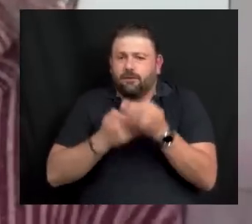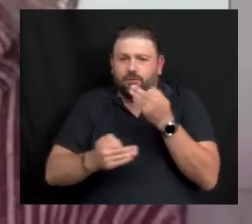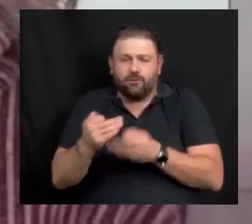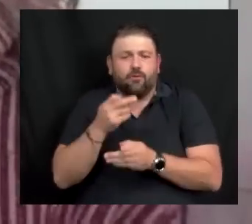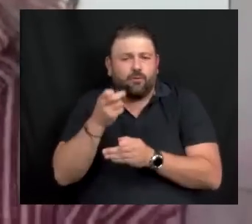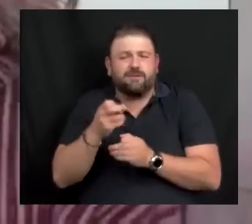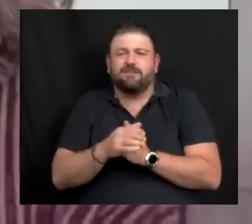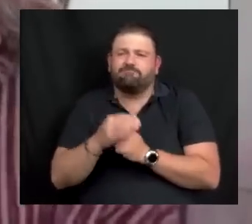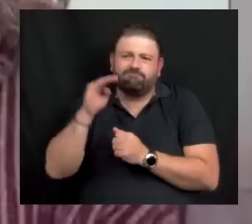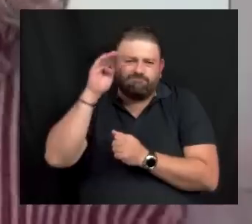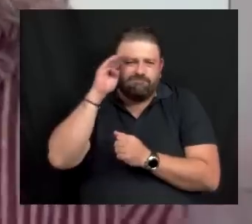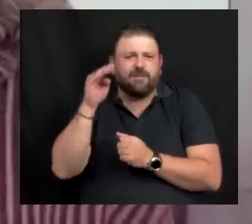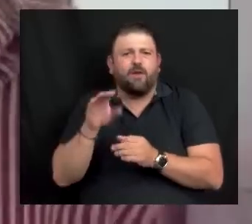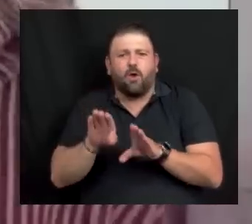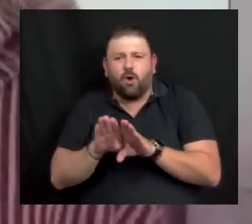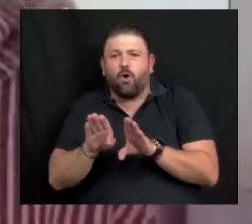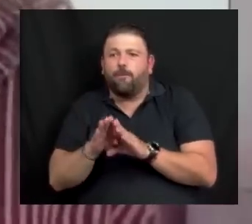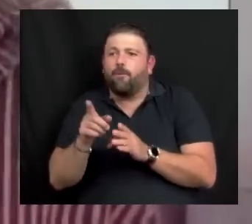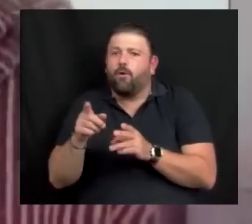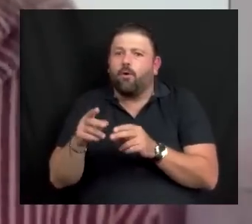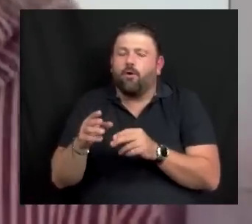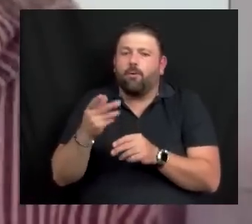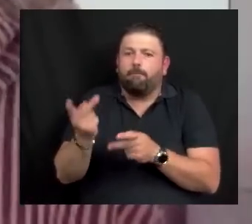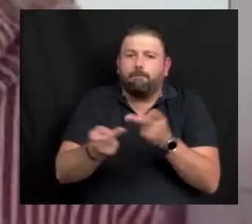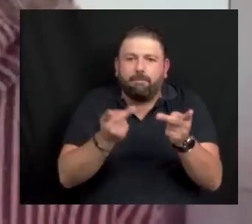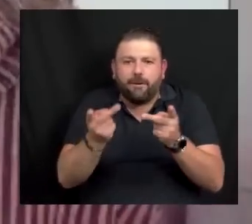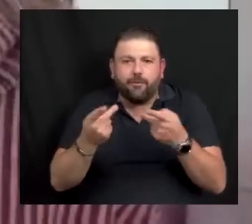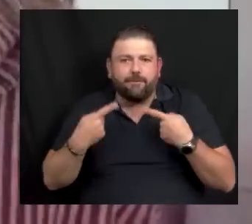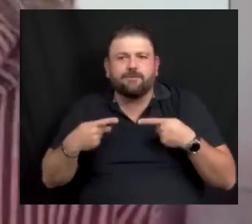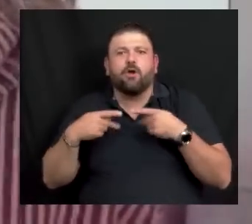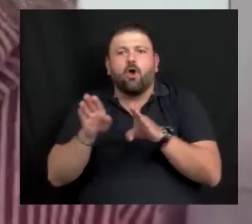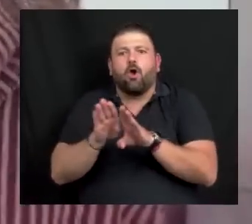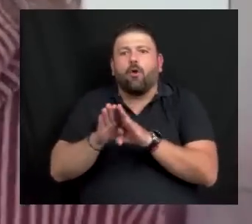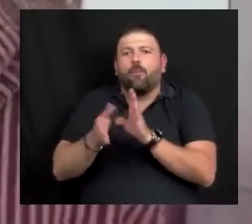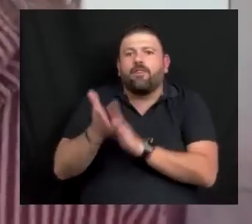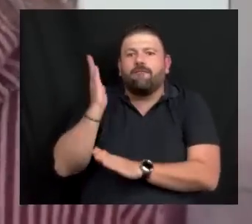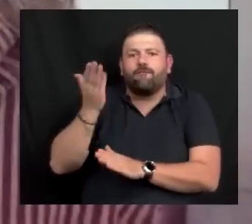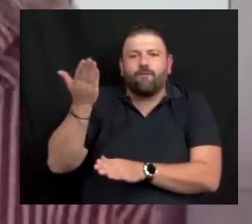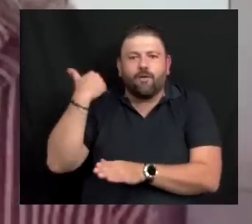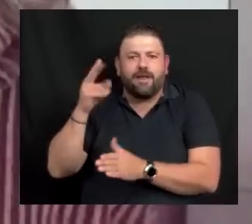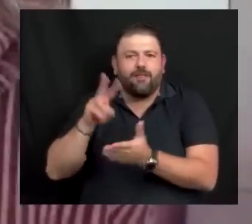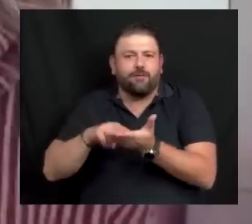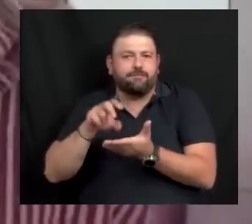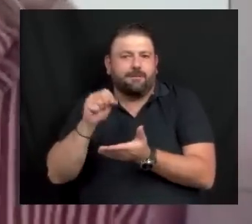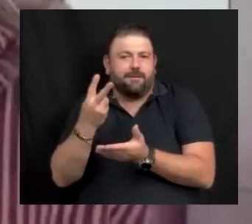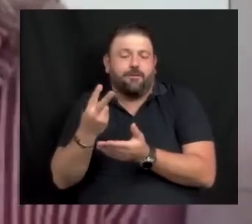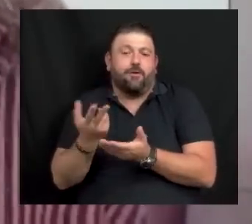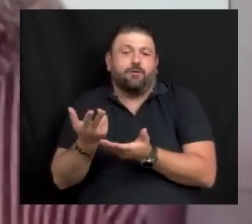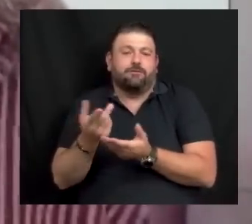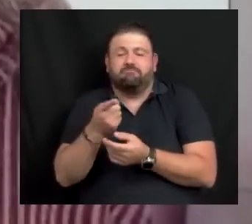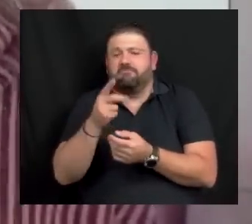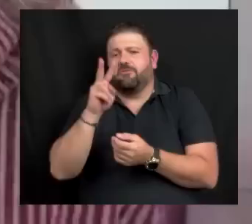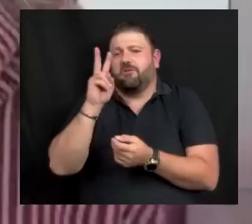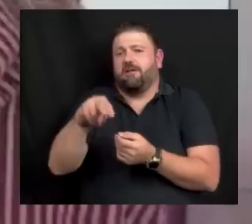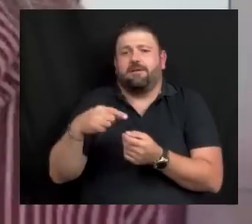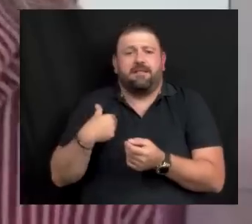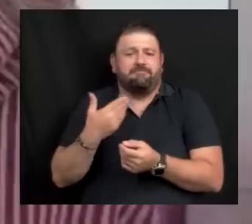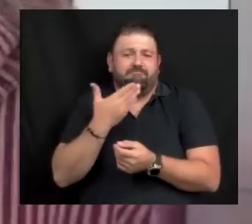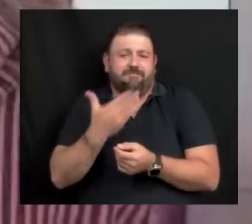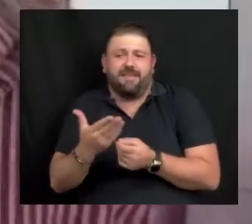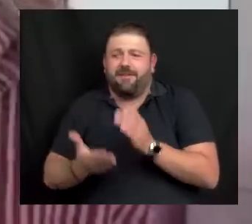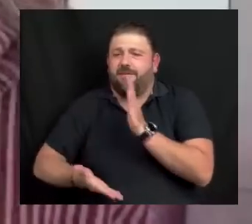año, oye Javier, ¿y cómo te fue en el 2022? Pues imagínate cómo me fue. Egipto, París, Guadalajara, imagínate todo